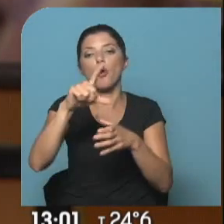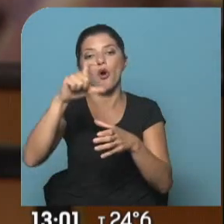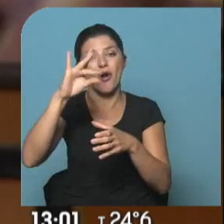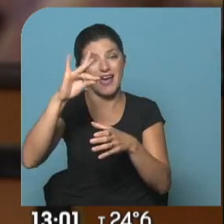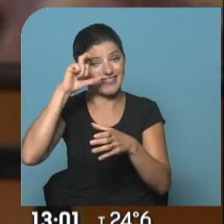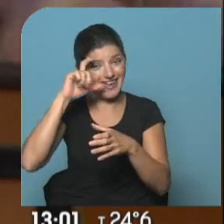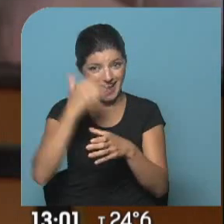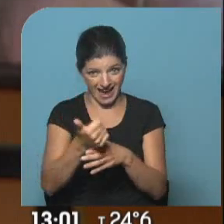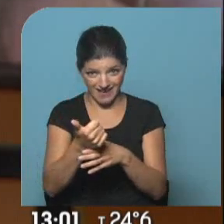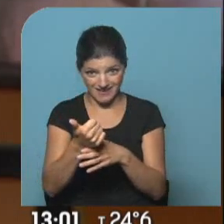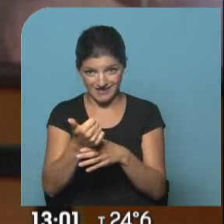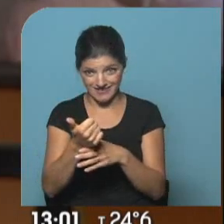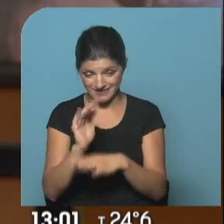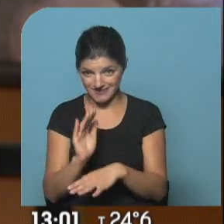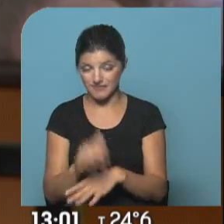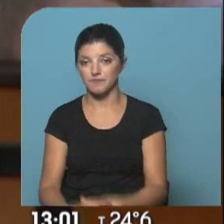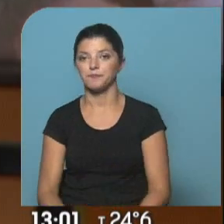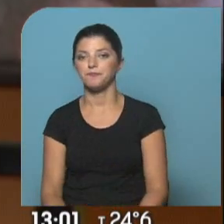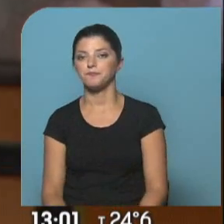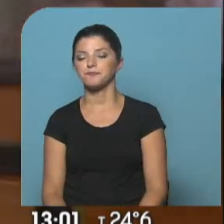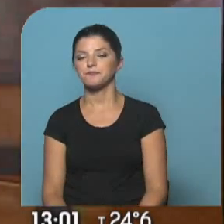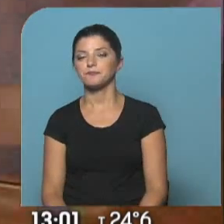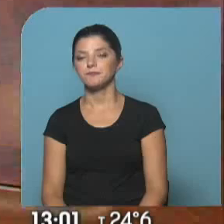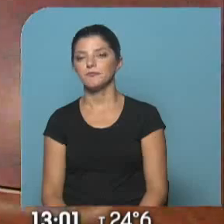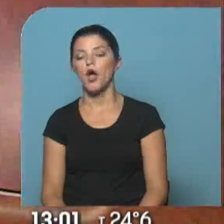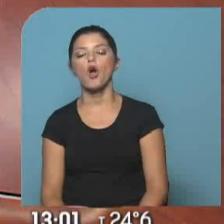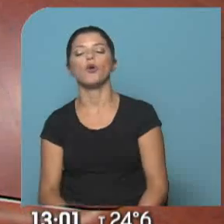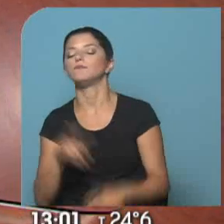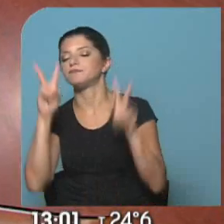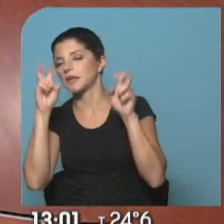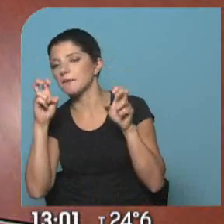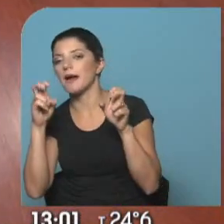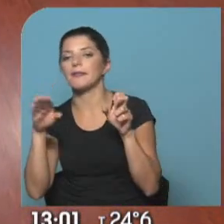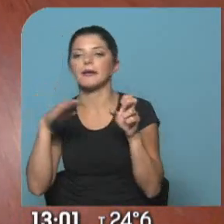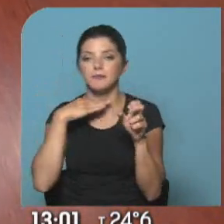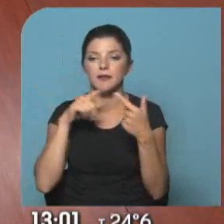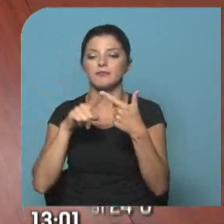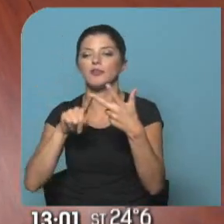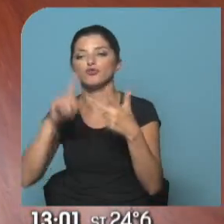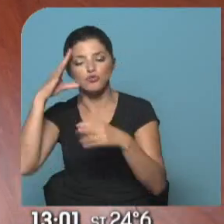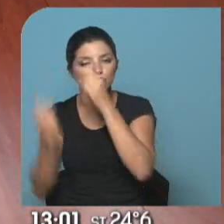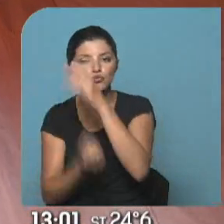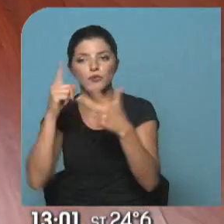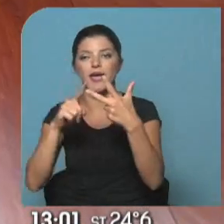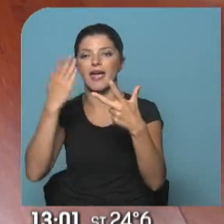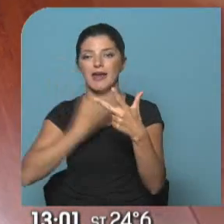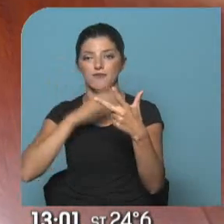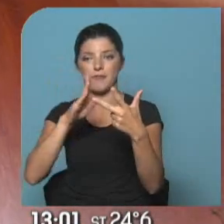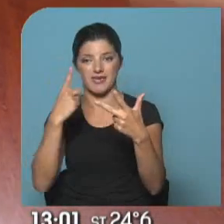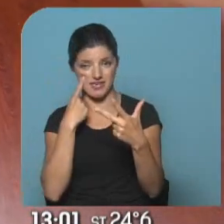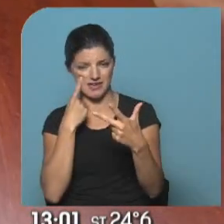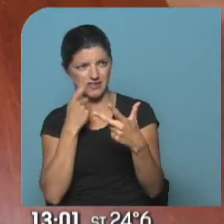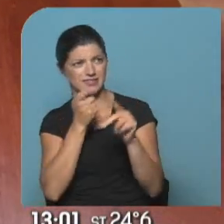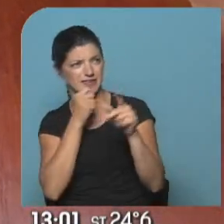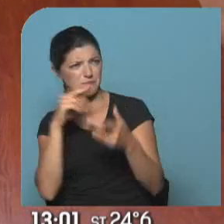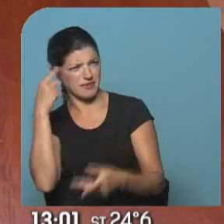Digamos, para cada uno de para el tema de criminalidad organizada, tienen el FBI. Para cada amenaza que consideran,